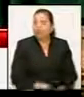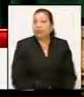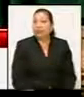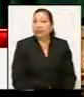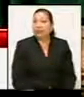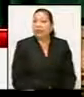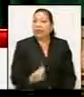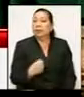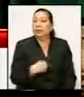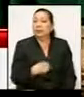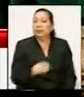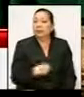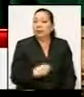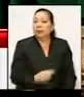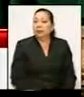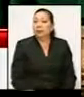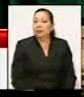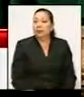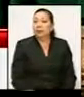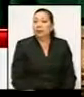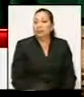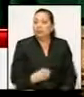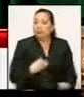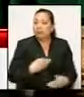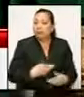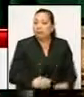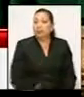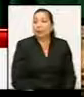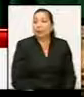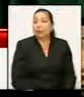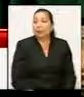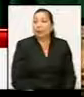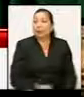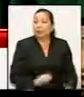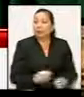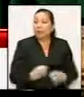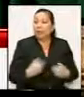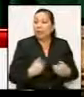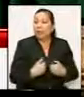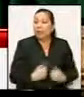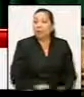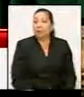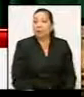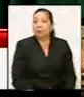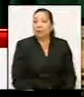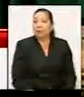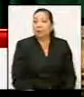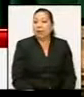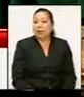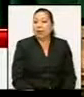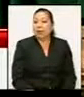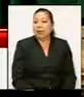Y nosotros desde la Dirección de Ganadería estamos promoviendo los remates ganaderos.